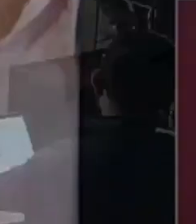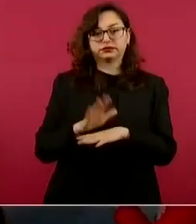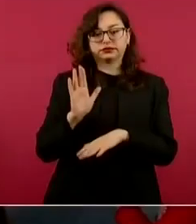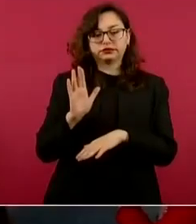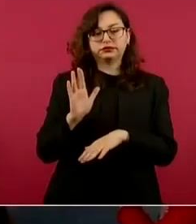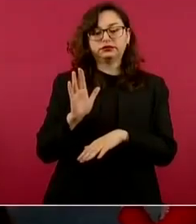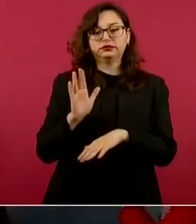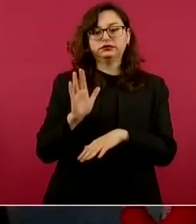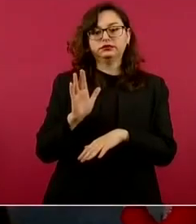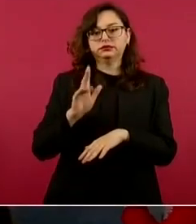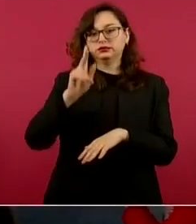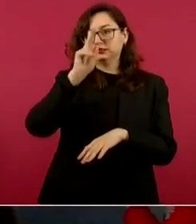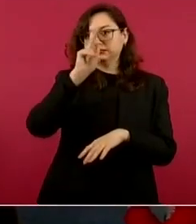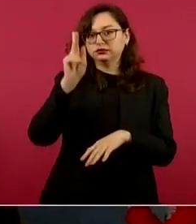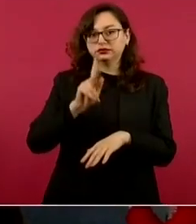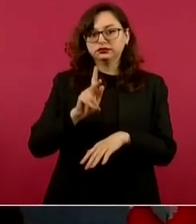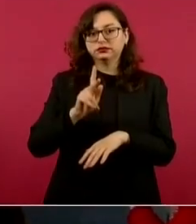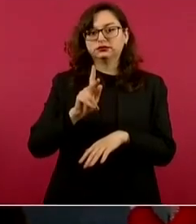Está